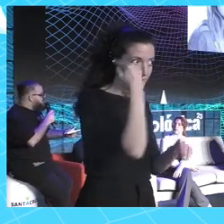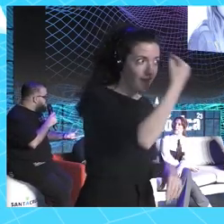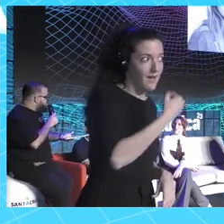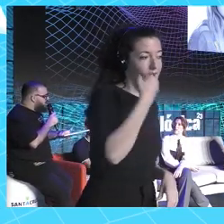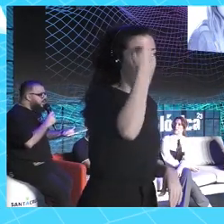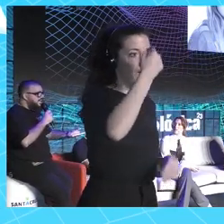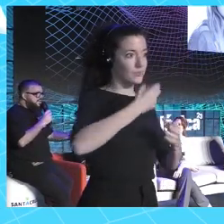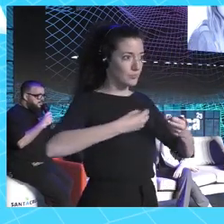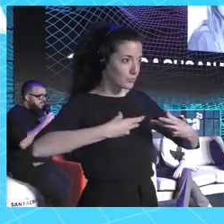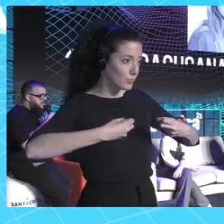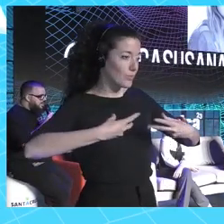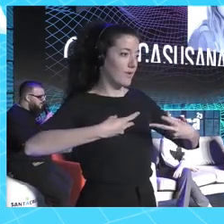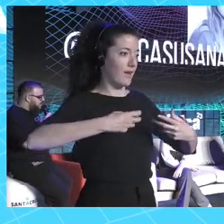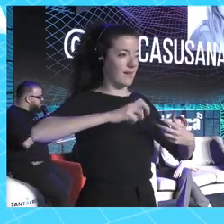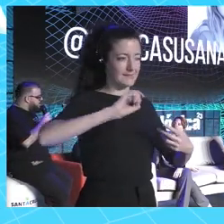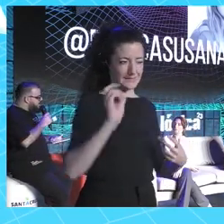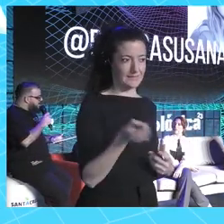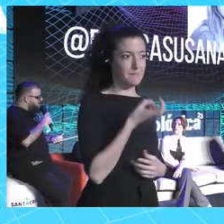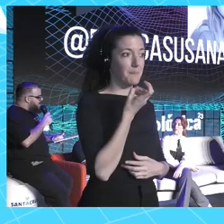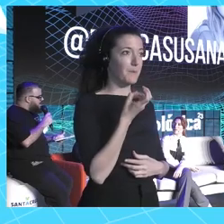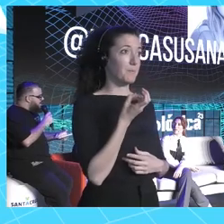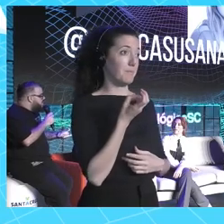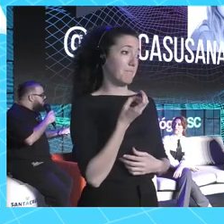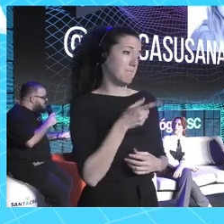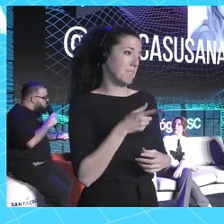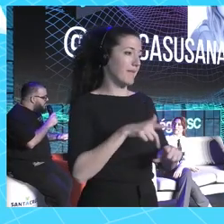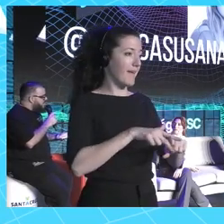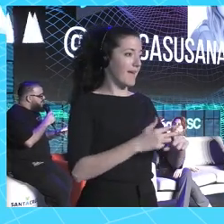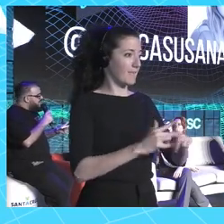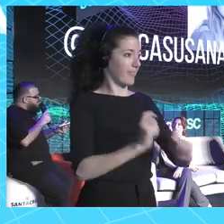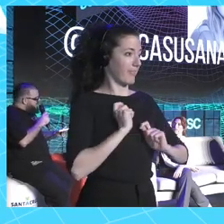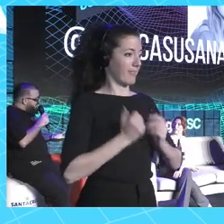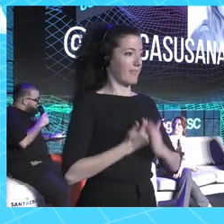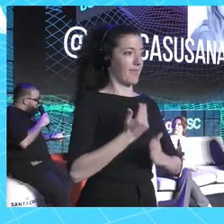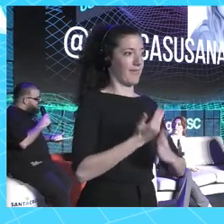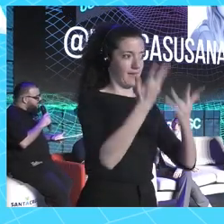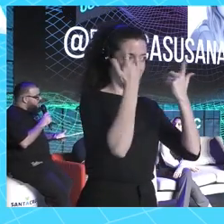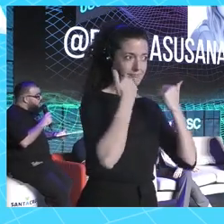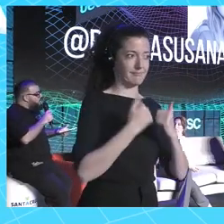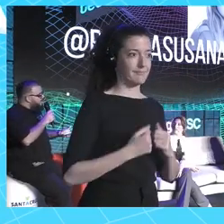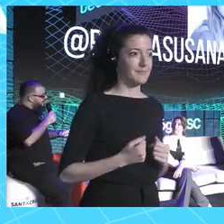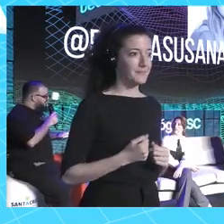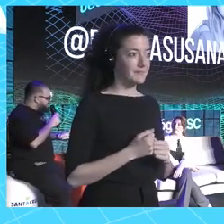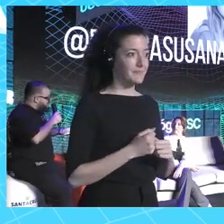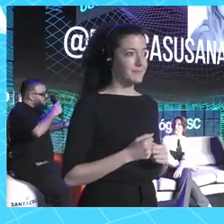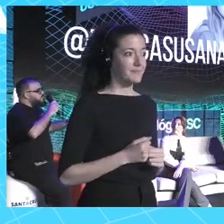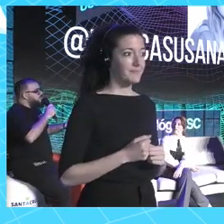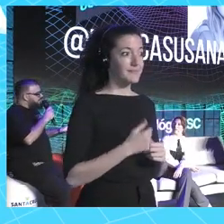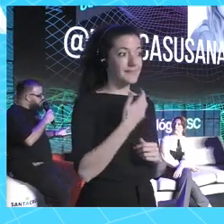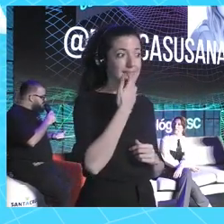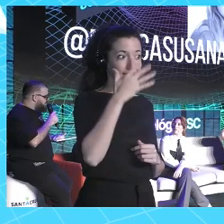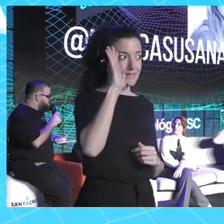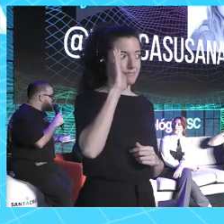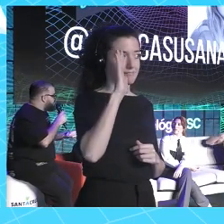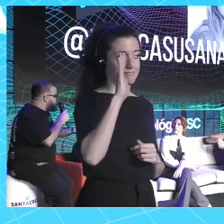son herramientas que nos agilizan en el día a día que va a pasar cuando esa inteligencia pueda en